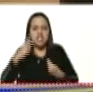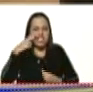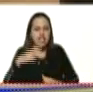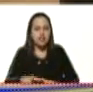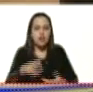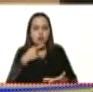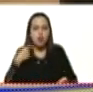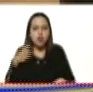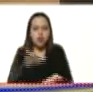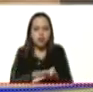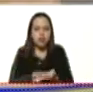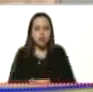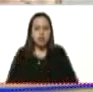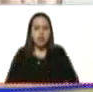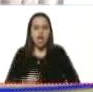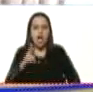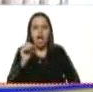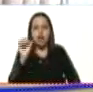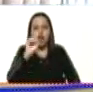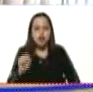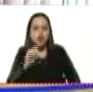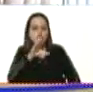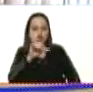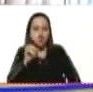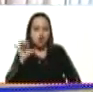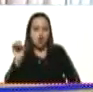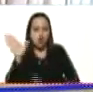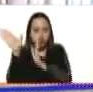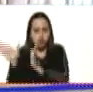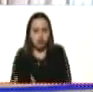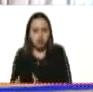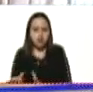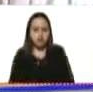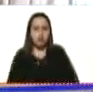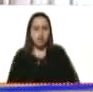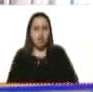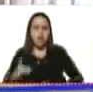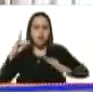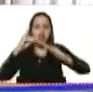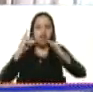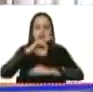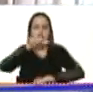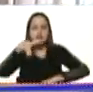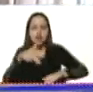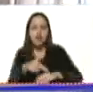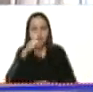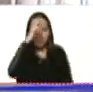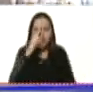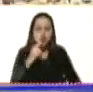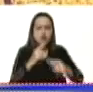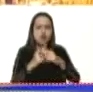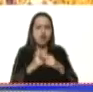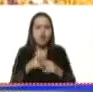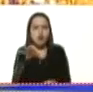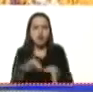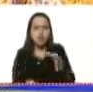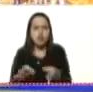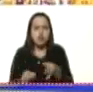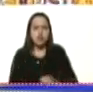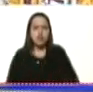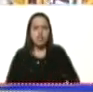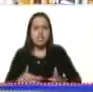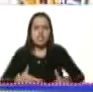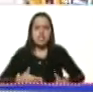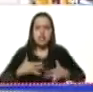morir a Juan Germán Roscio al Panteón Nacional como justo reconocimiento de su presencia